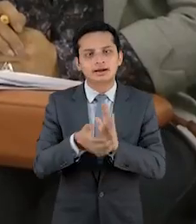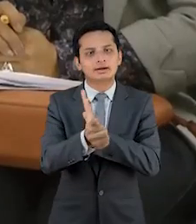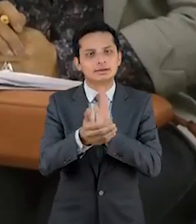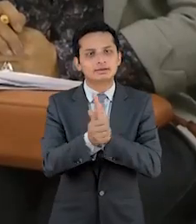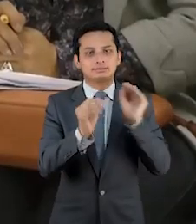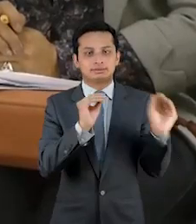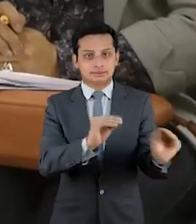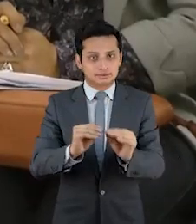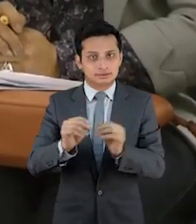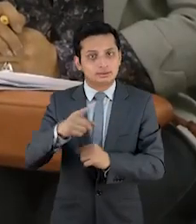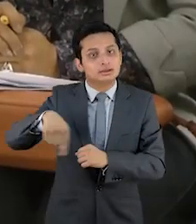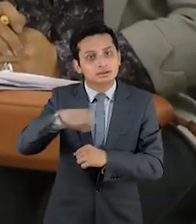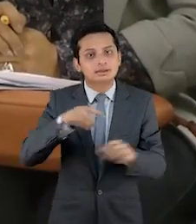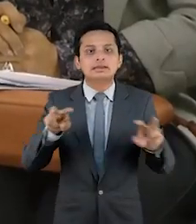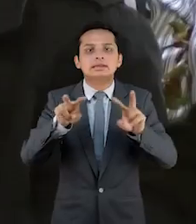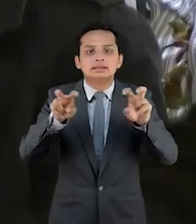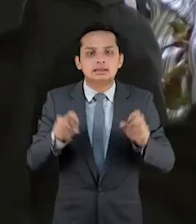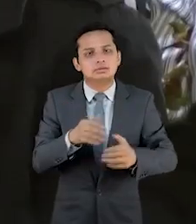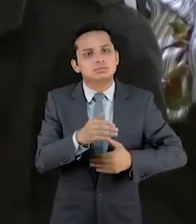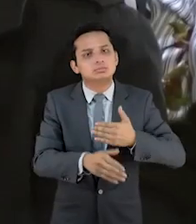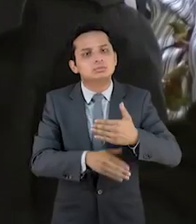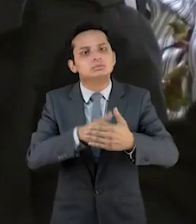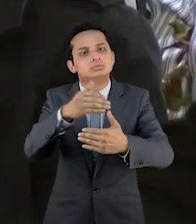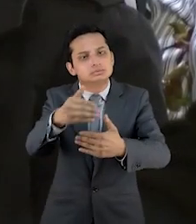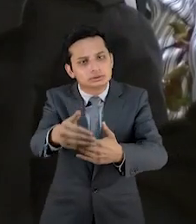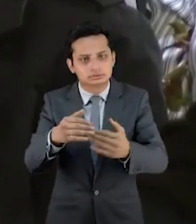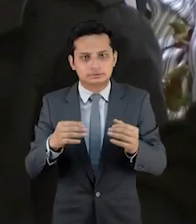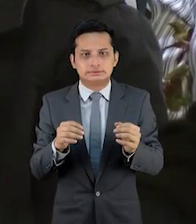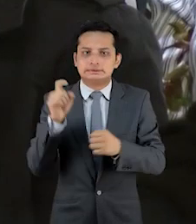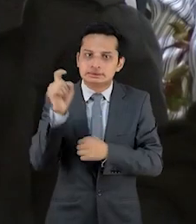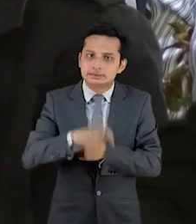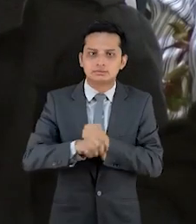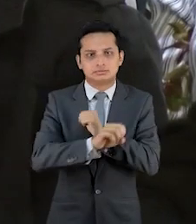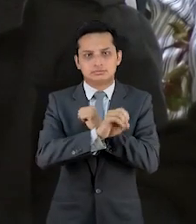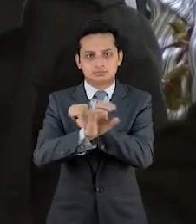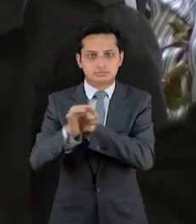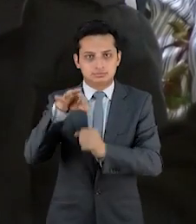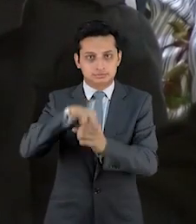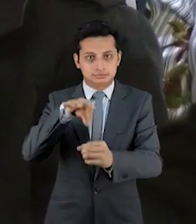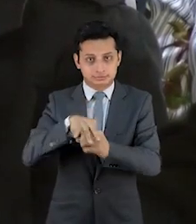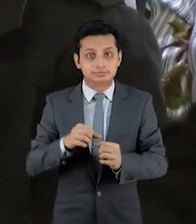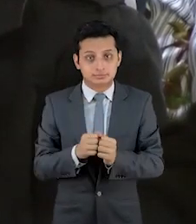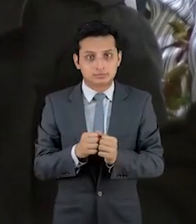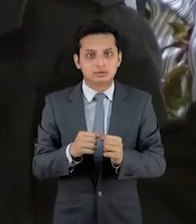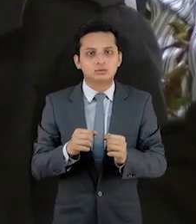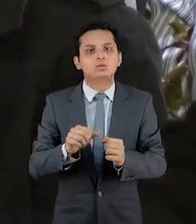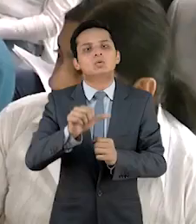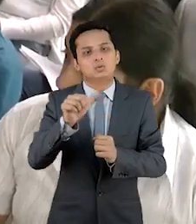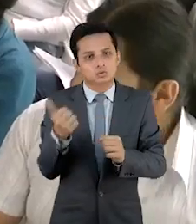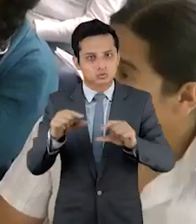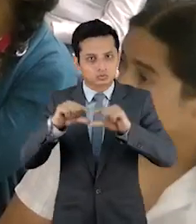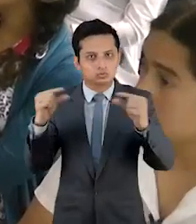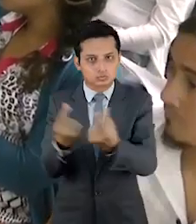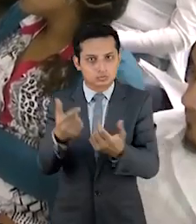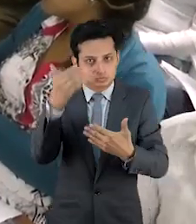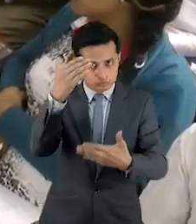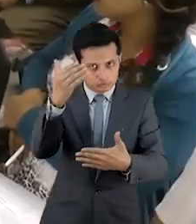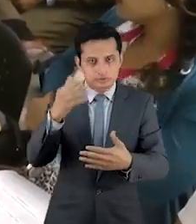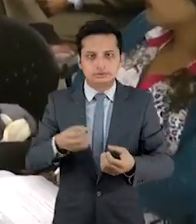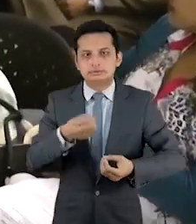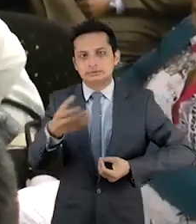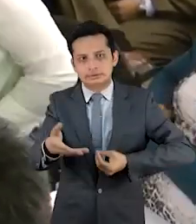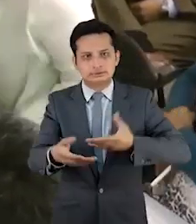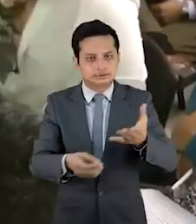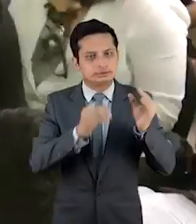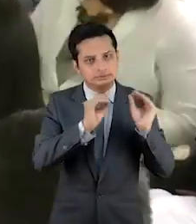taller tuvo como finalidad capacitar a los funcionarios sobre los procedimientos que se establecen para la promoción electoral, que deberán